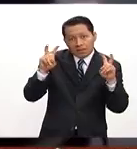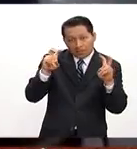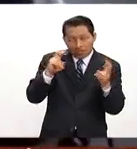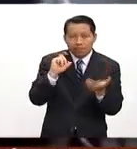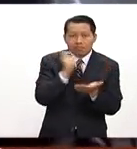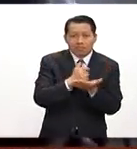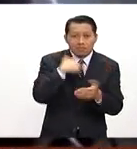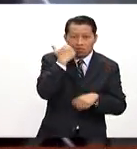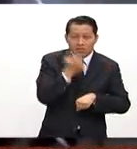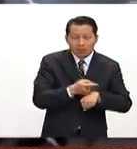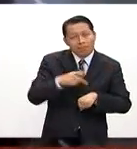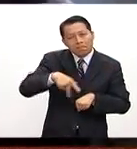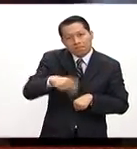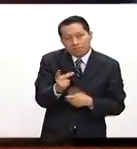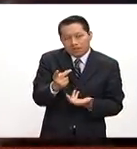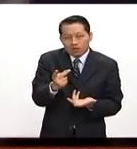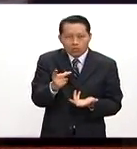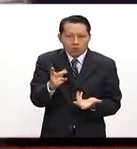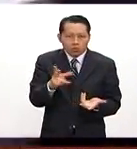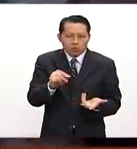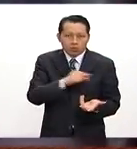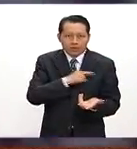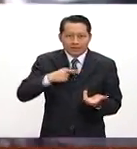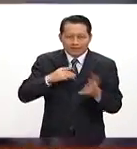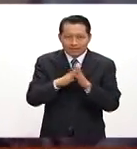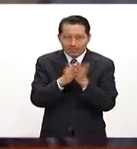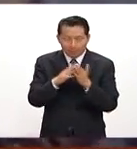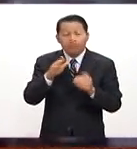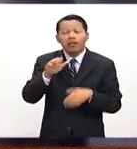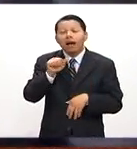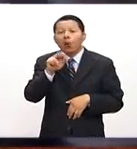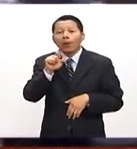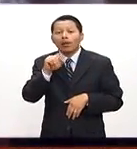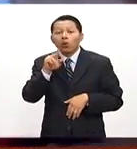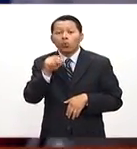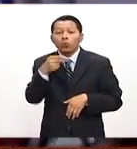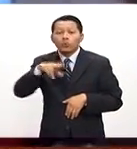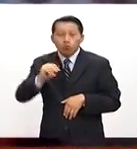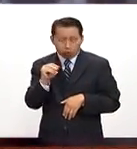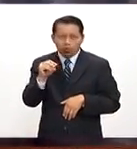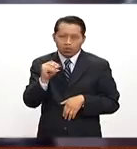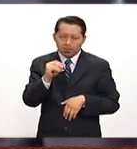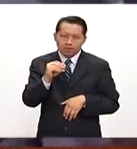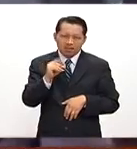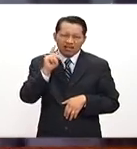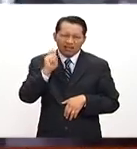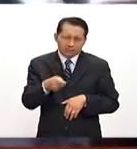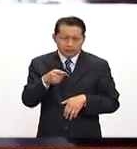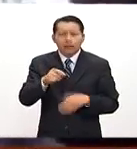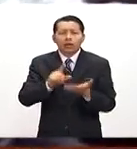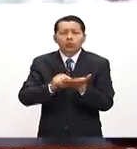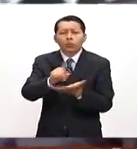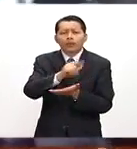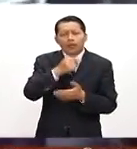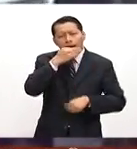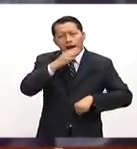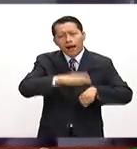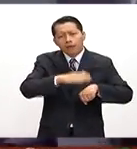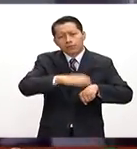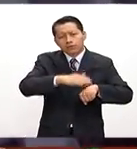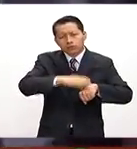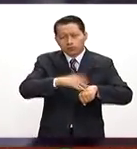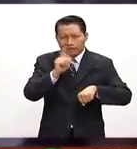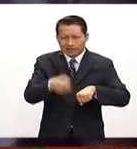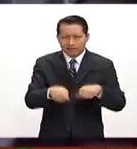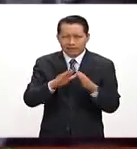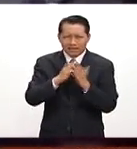ser condicionada esta cuota. Ante esto, Aurelio Nuño, secretario de Educación Pública, recordó en su cuenta de Twitter que los libros